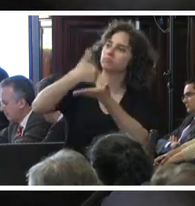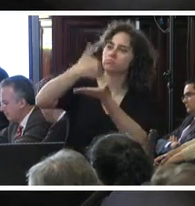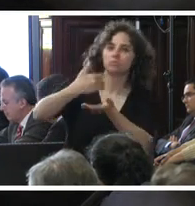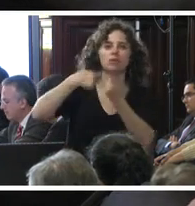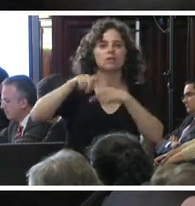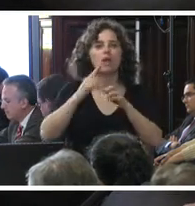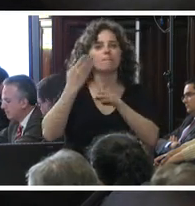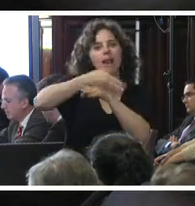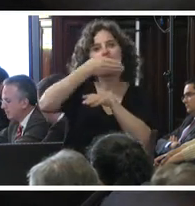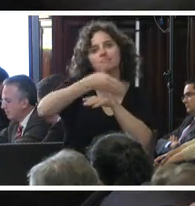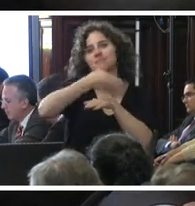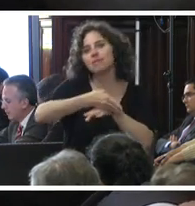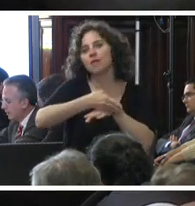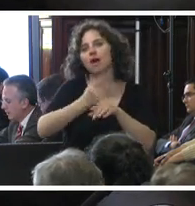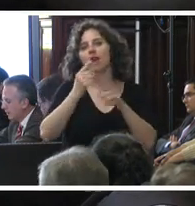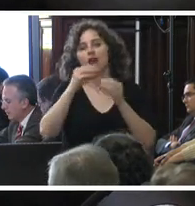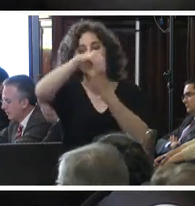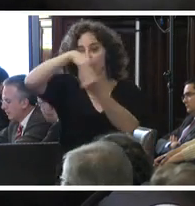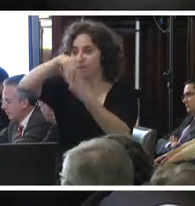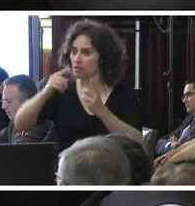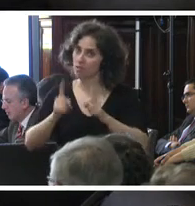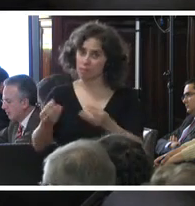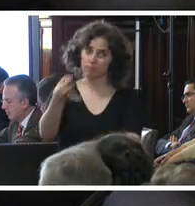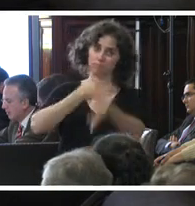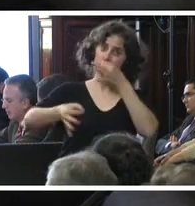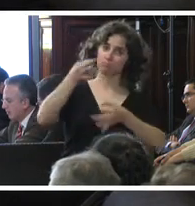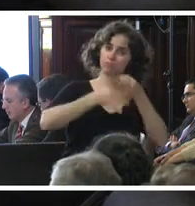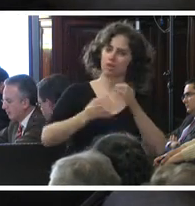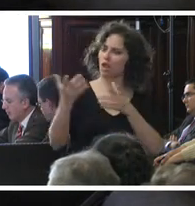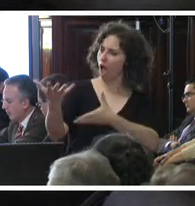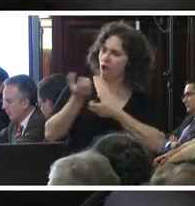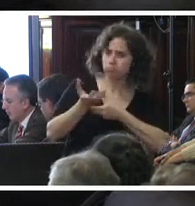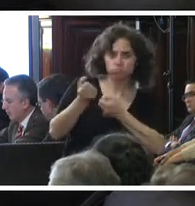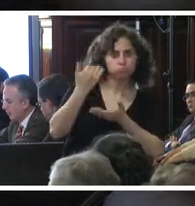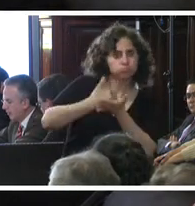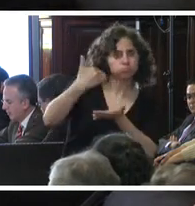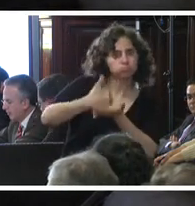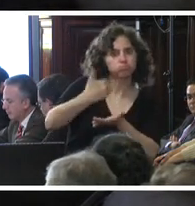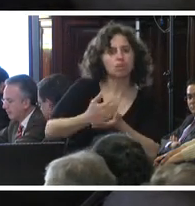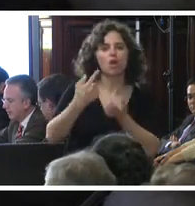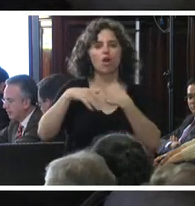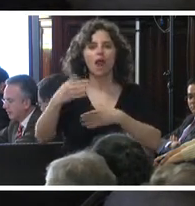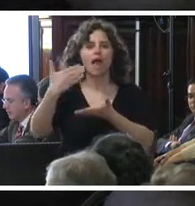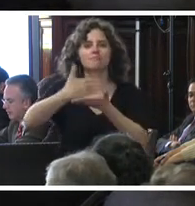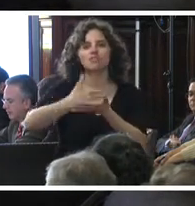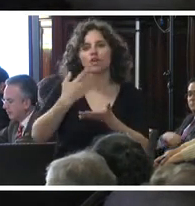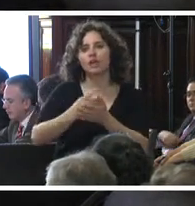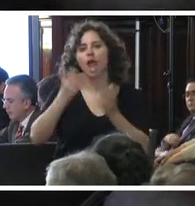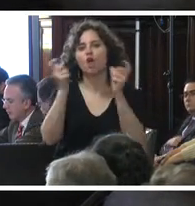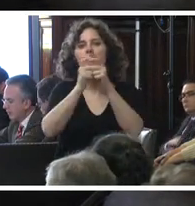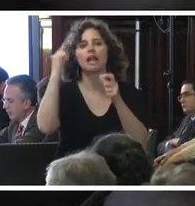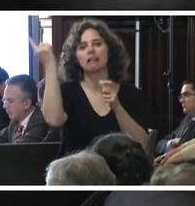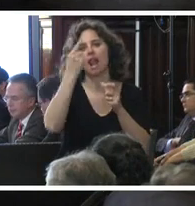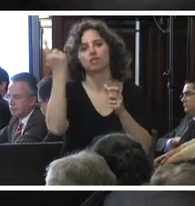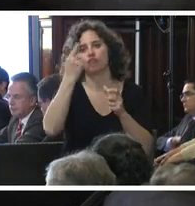el cual participan las familias, en el cual ellos nos ayudan con la asesoría del Comité Internacional a